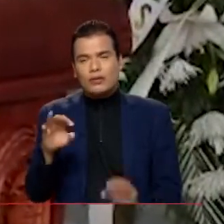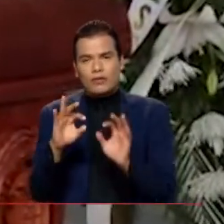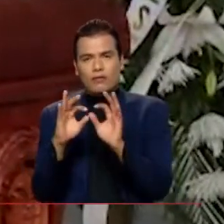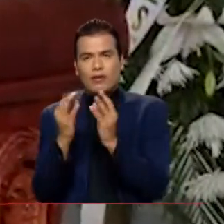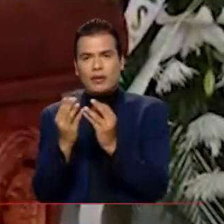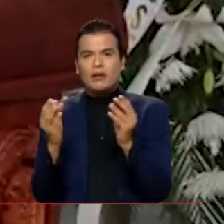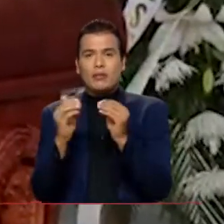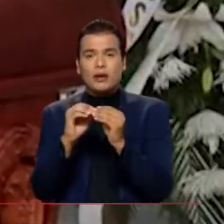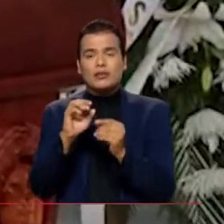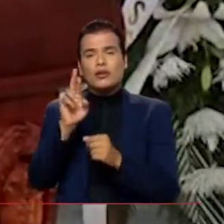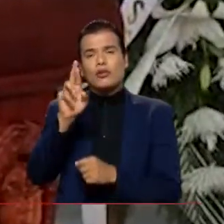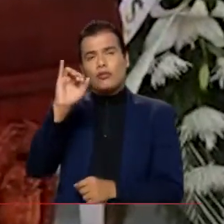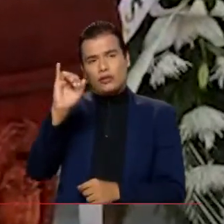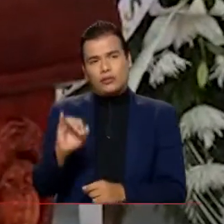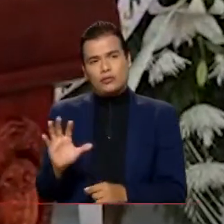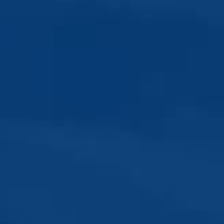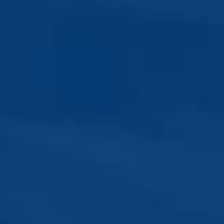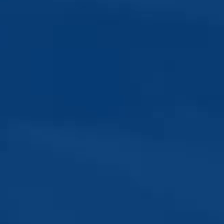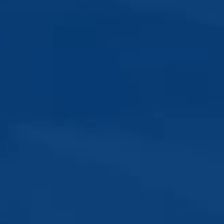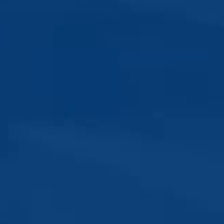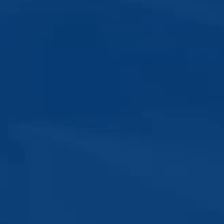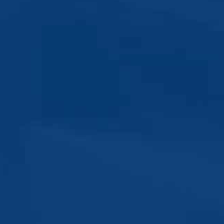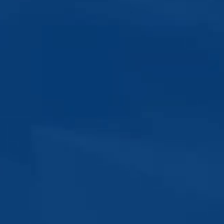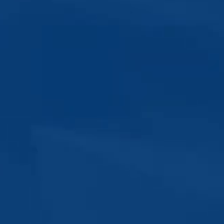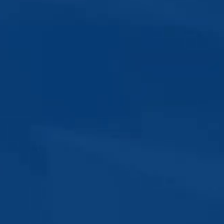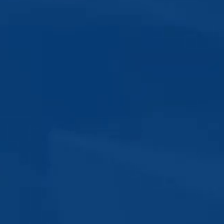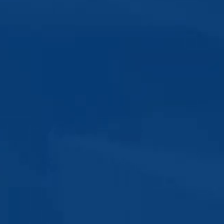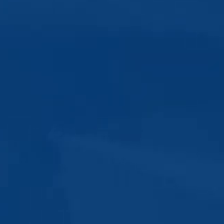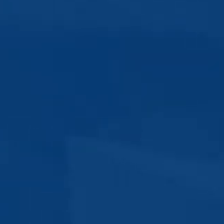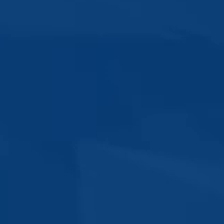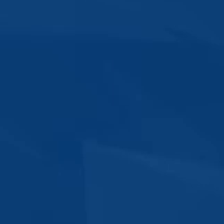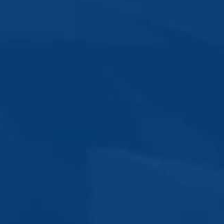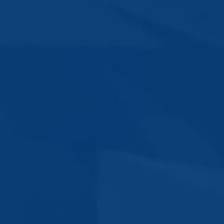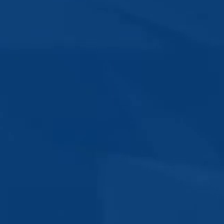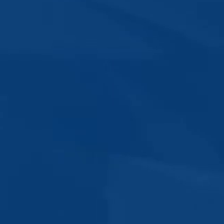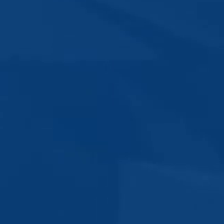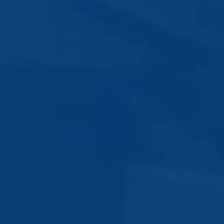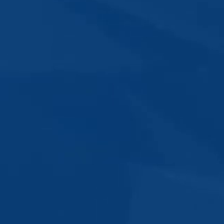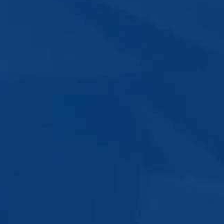de Roldanillo y el distrito. Lo vamos a tener en nuestras oraciones.